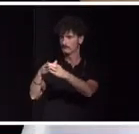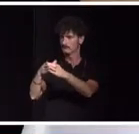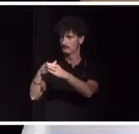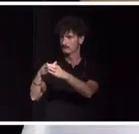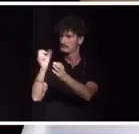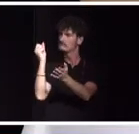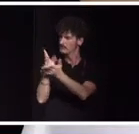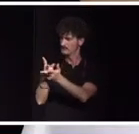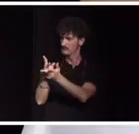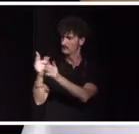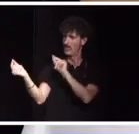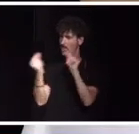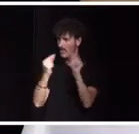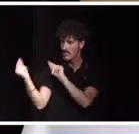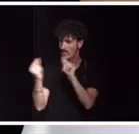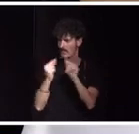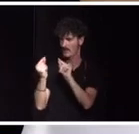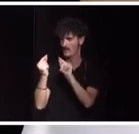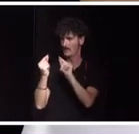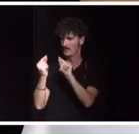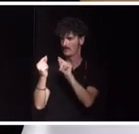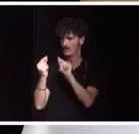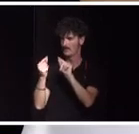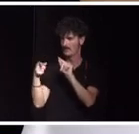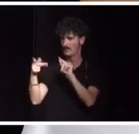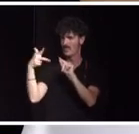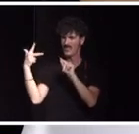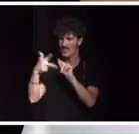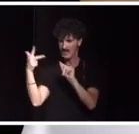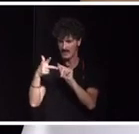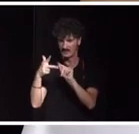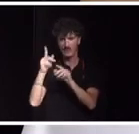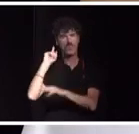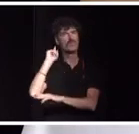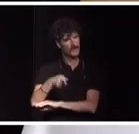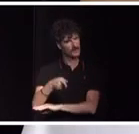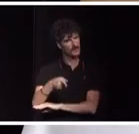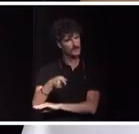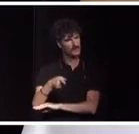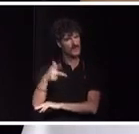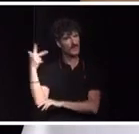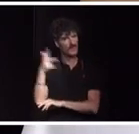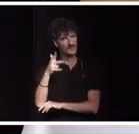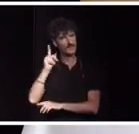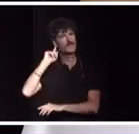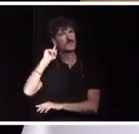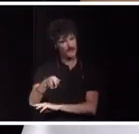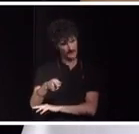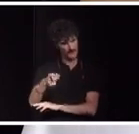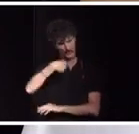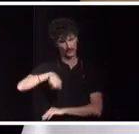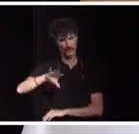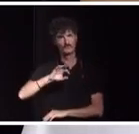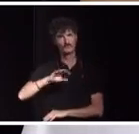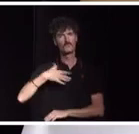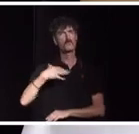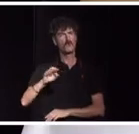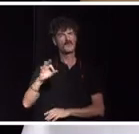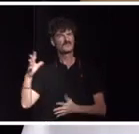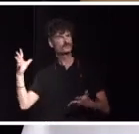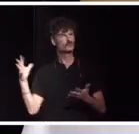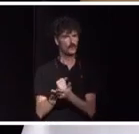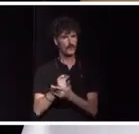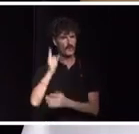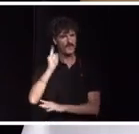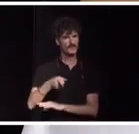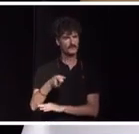el diálogo, pero sobre todo por el derecho a decidir, pero el derecho a poder decidirlo todo. Y desde